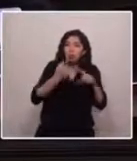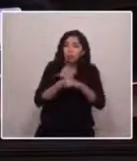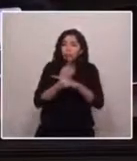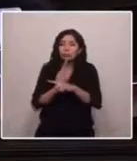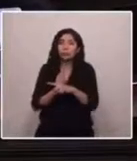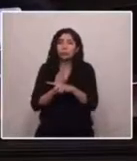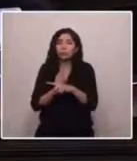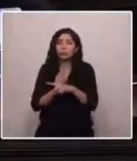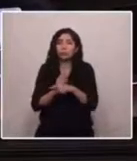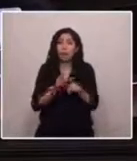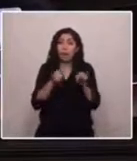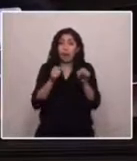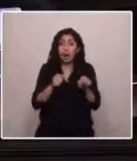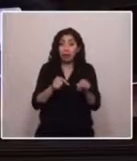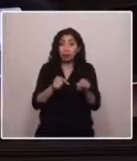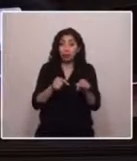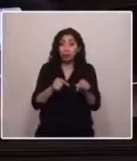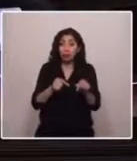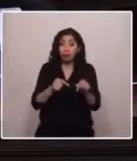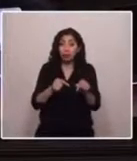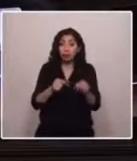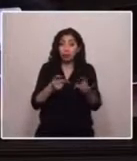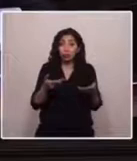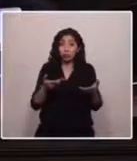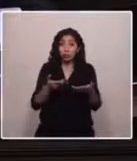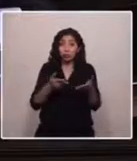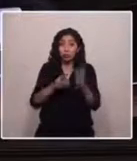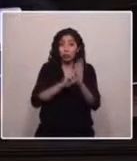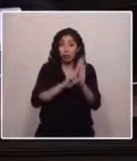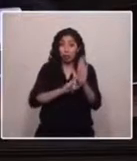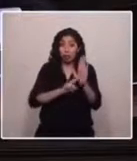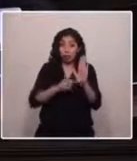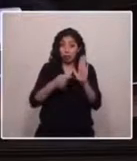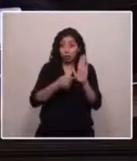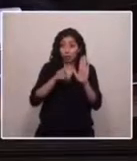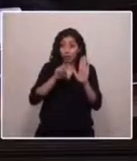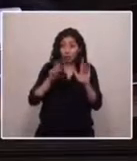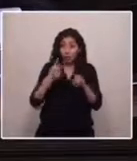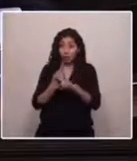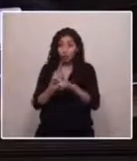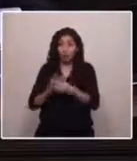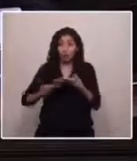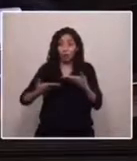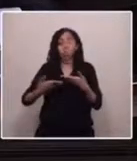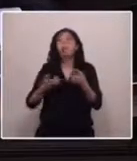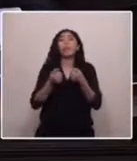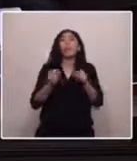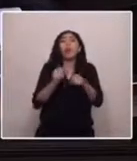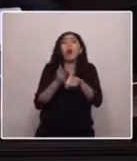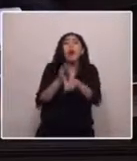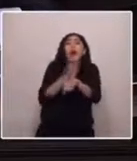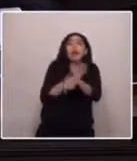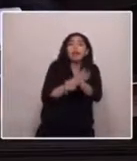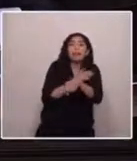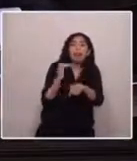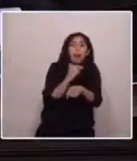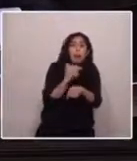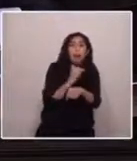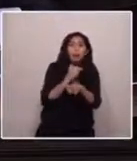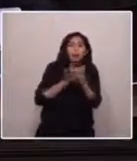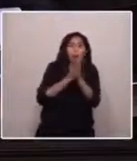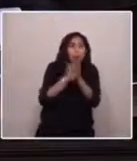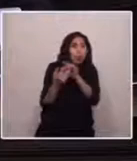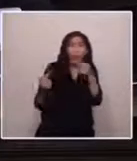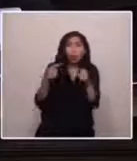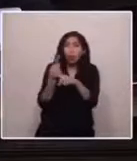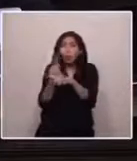decidir estas cosas de quién tiene la última palabra sobre qué cosas 23 si quieres cosas no lo es parte